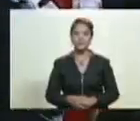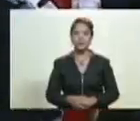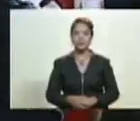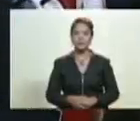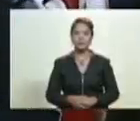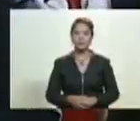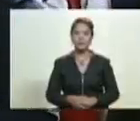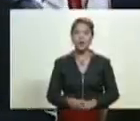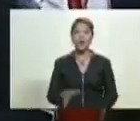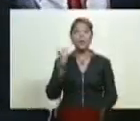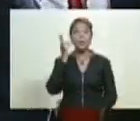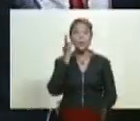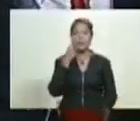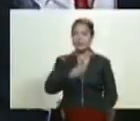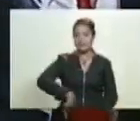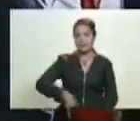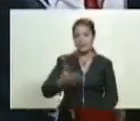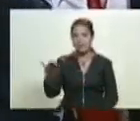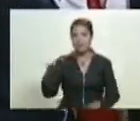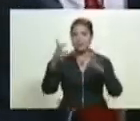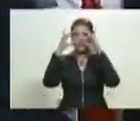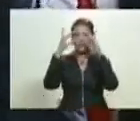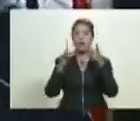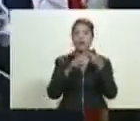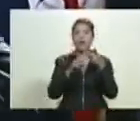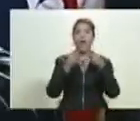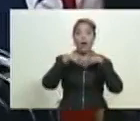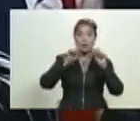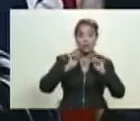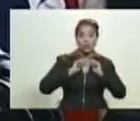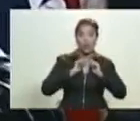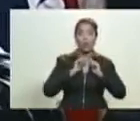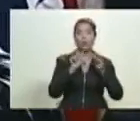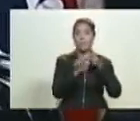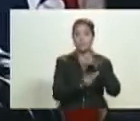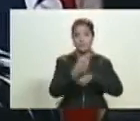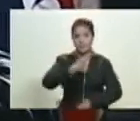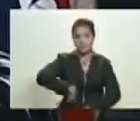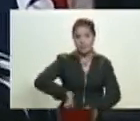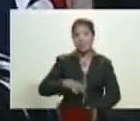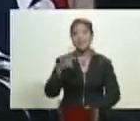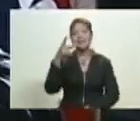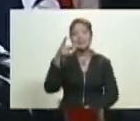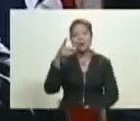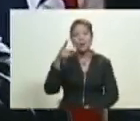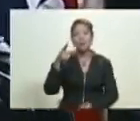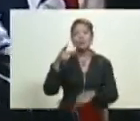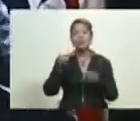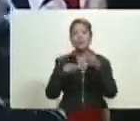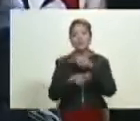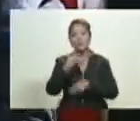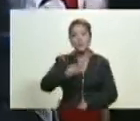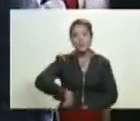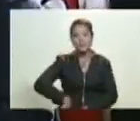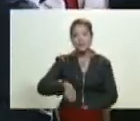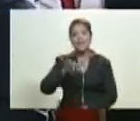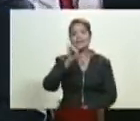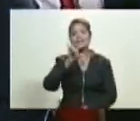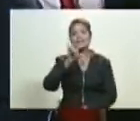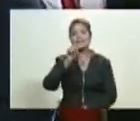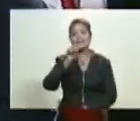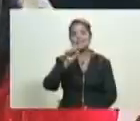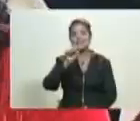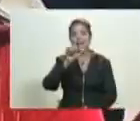Presidenta Delcy Eloína Rodríguez, primer vicepresidente Aristóbulo Isturiz, segundo vicepresidente Isaías